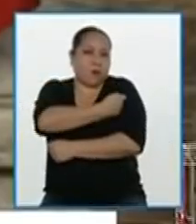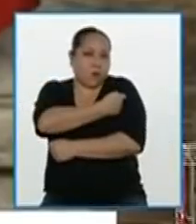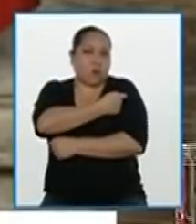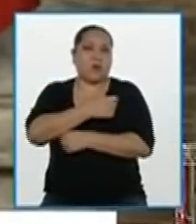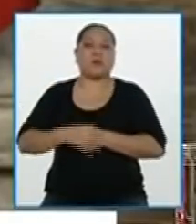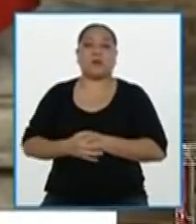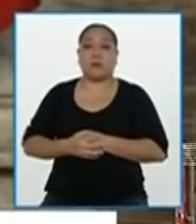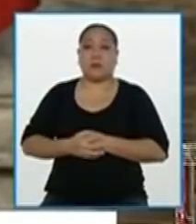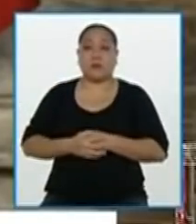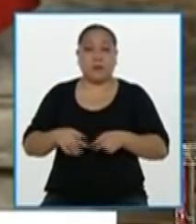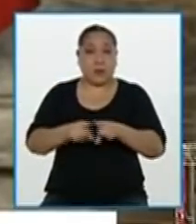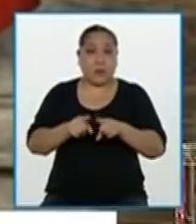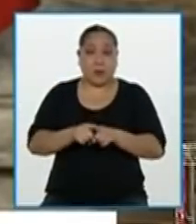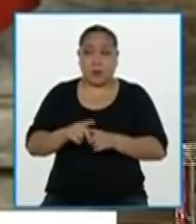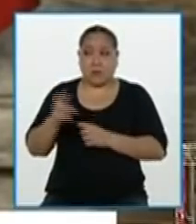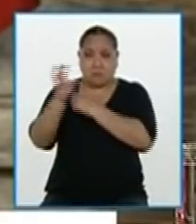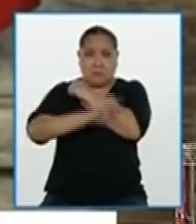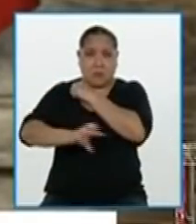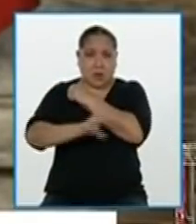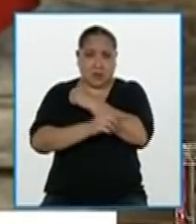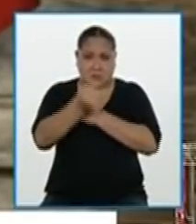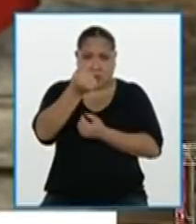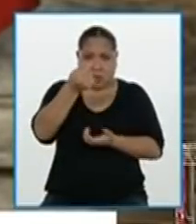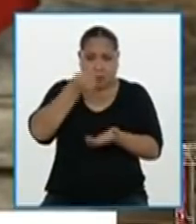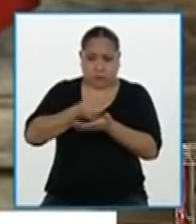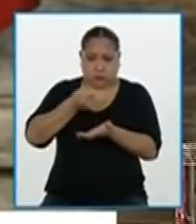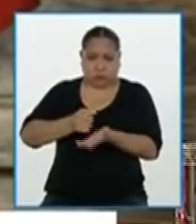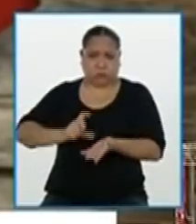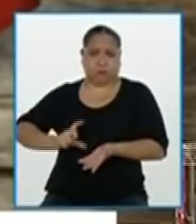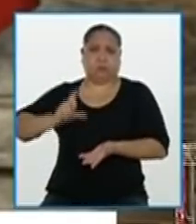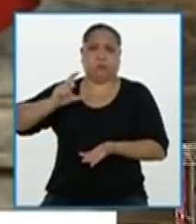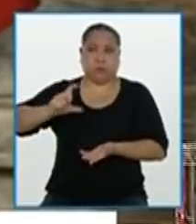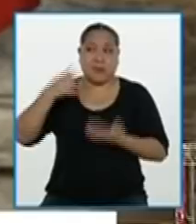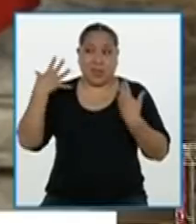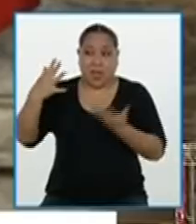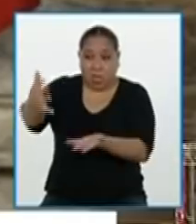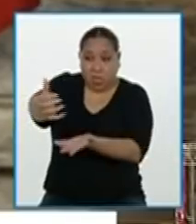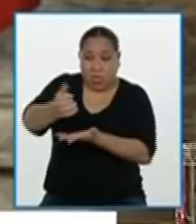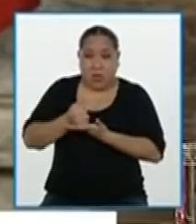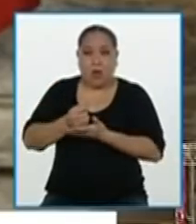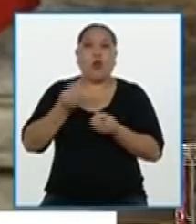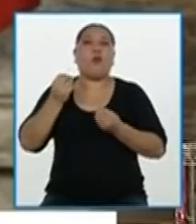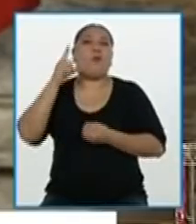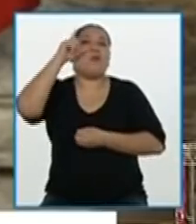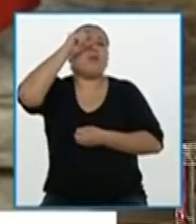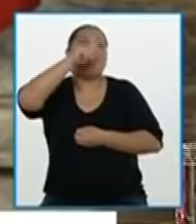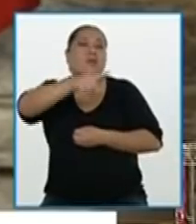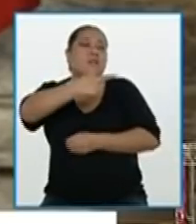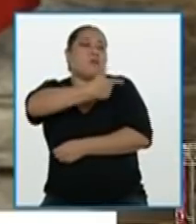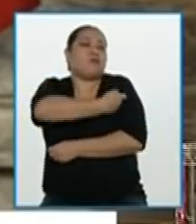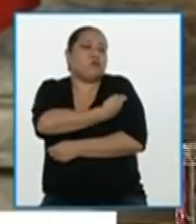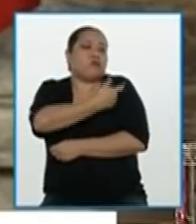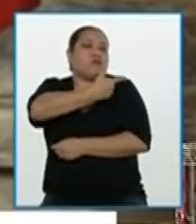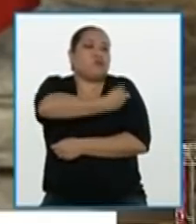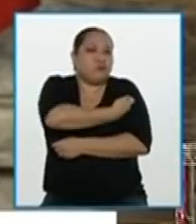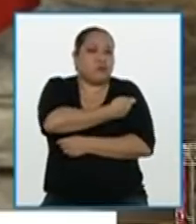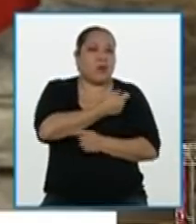y las que tienen un mayor que generalmente tienen un mayor componente urbano también. Teniendo en cuenta que, pues, este Perú